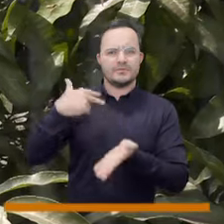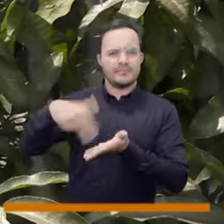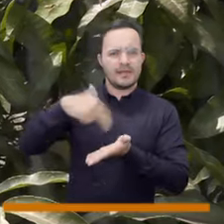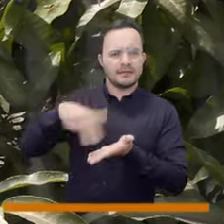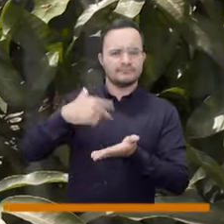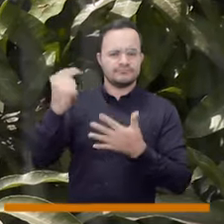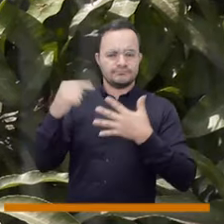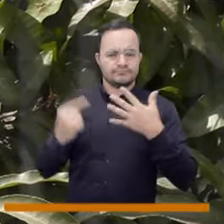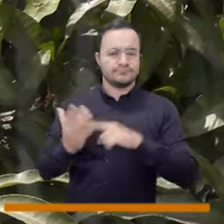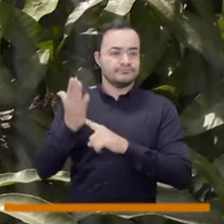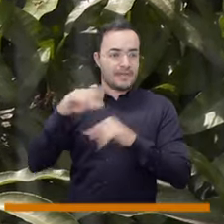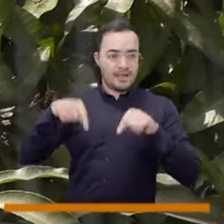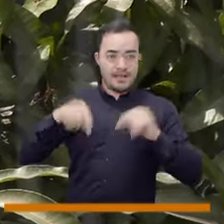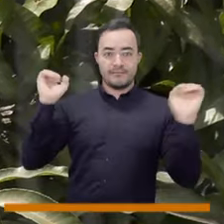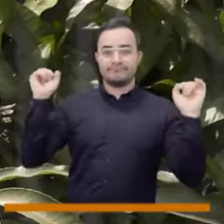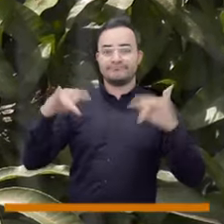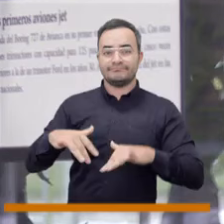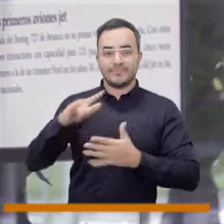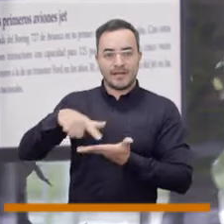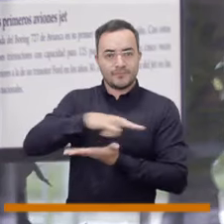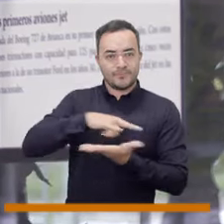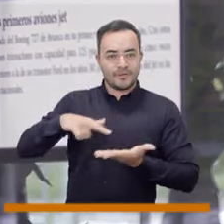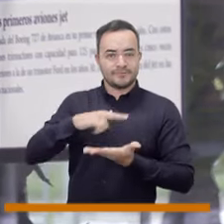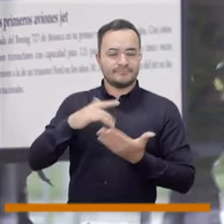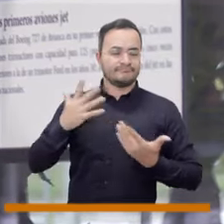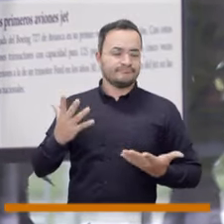bailes. Hemos tenido exposiciones de